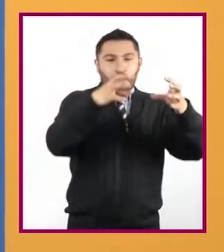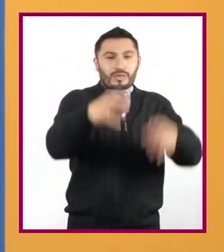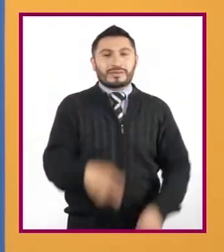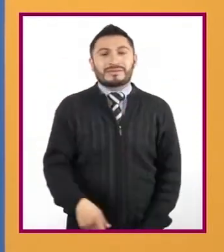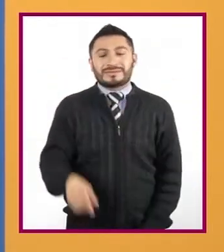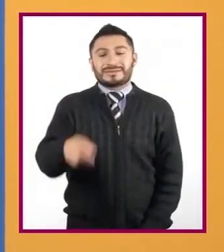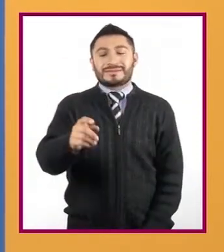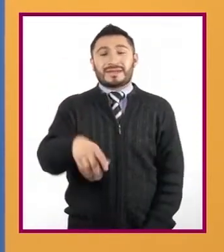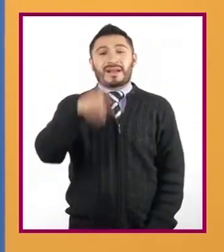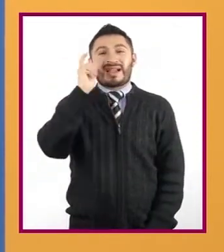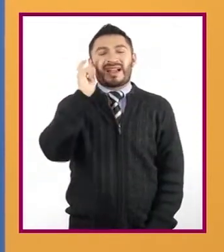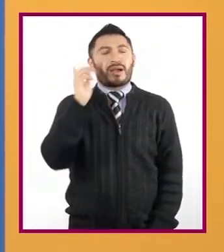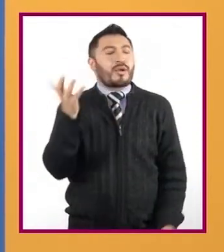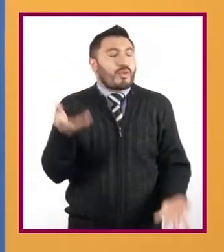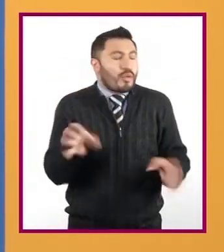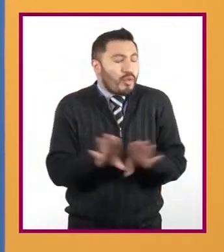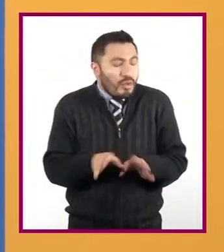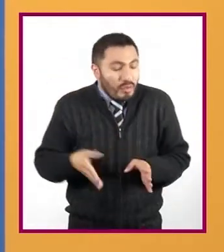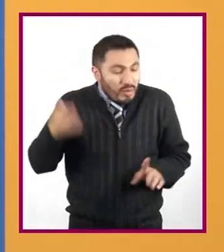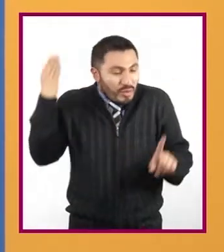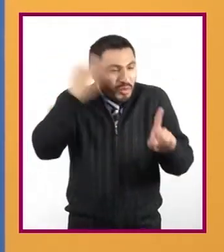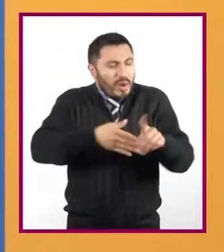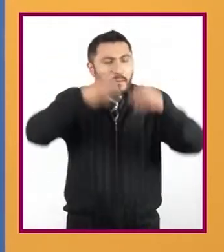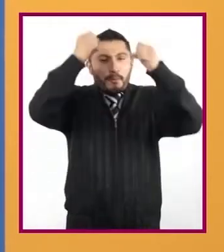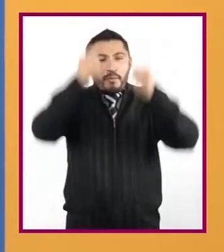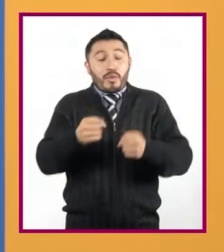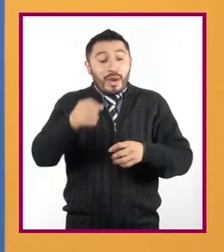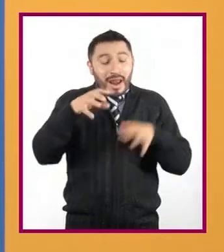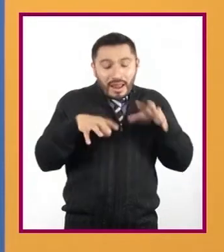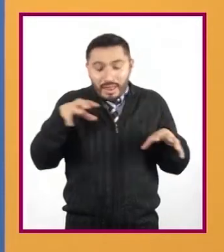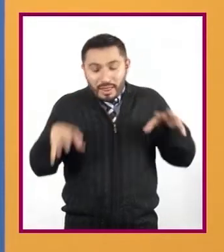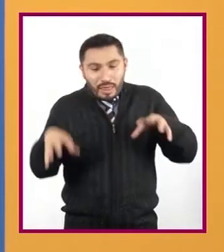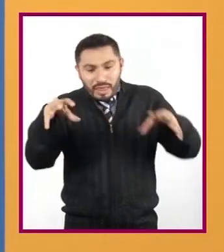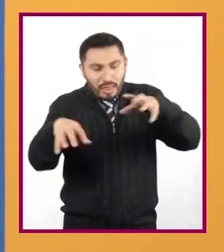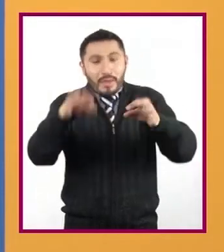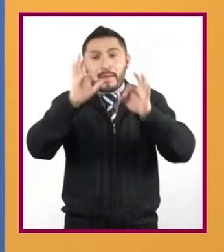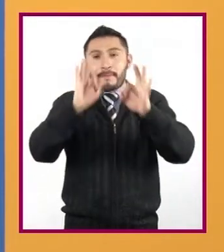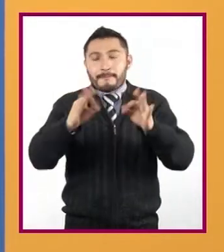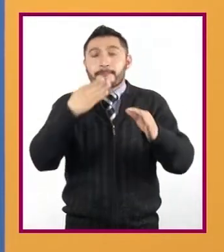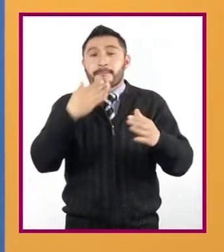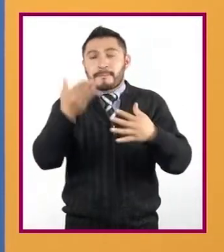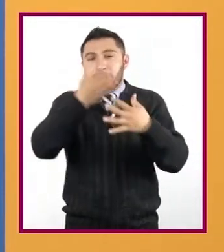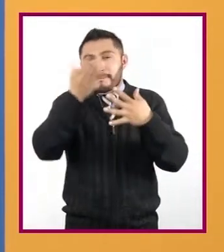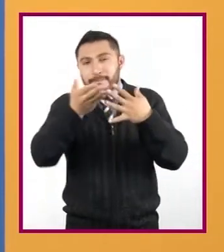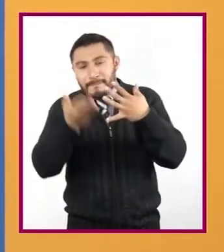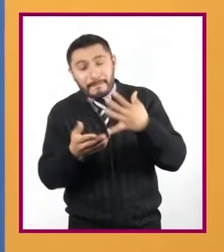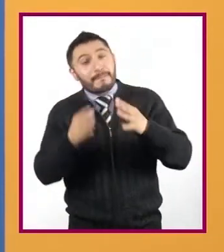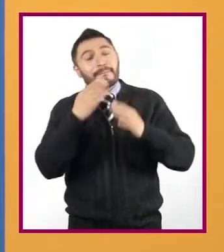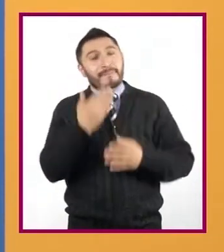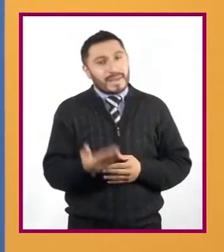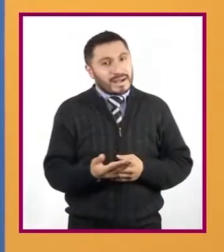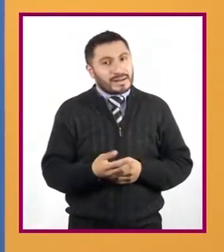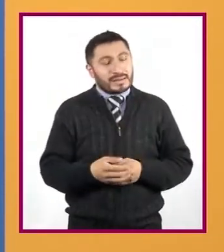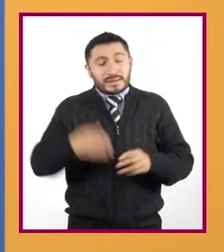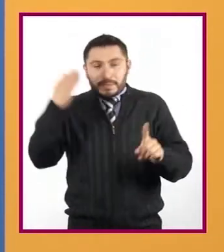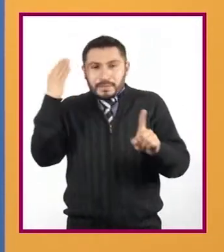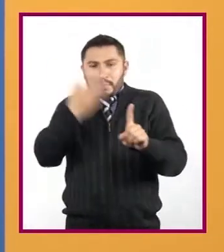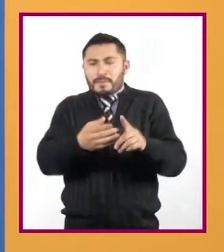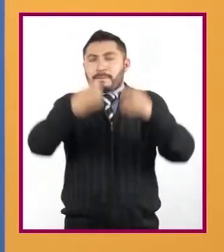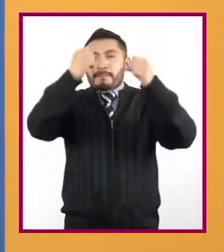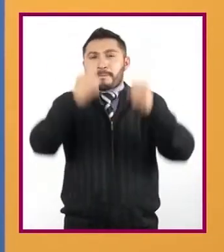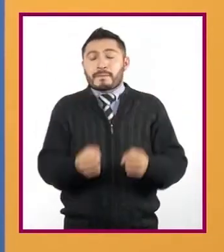desea asegurar que todos los estratos están correctamente clasificados, se pretende asegurar